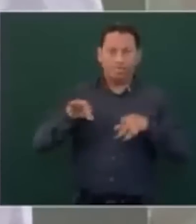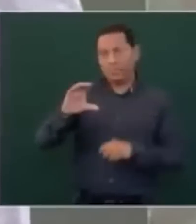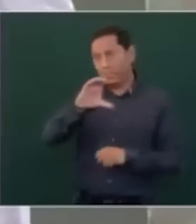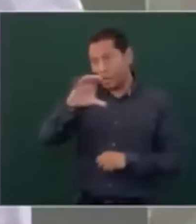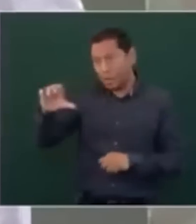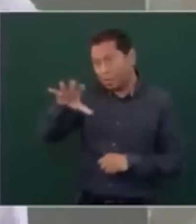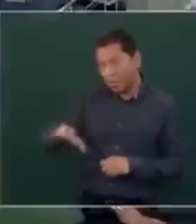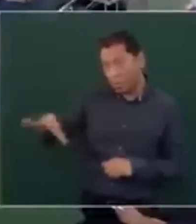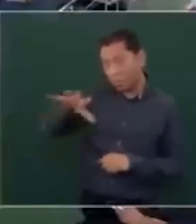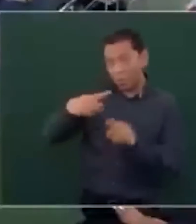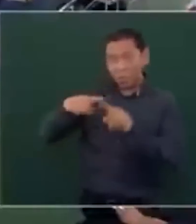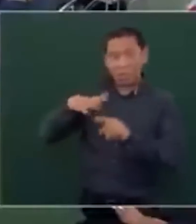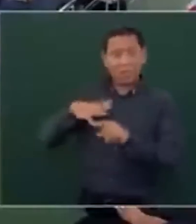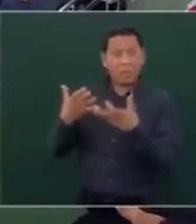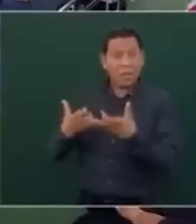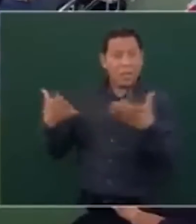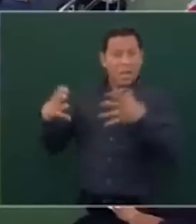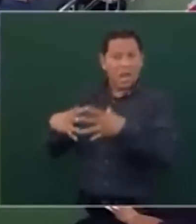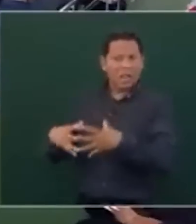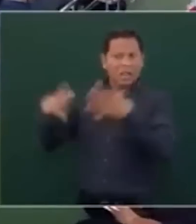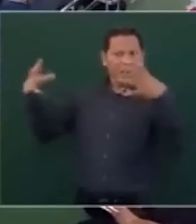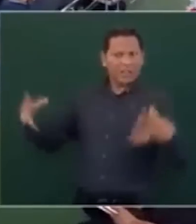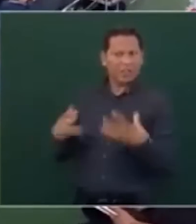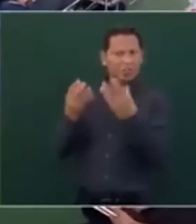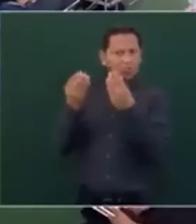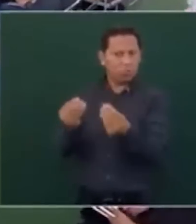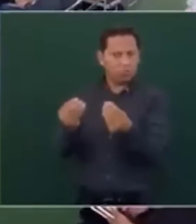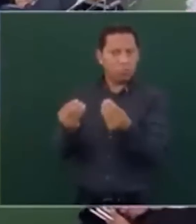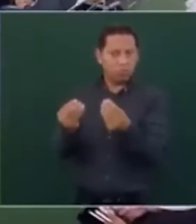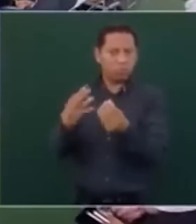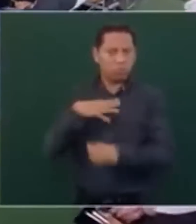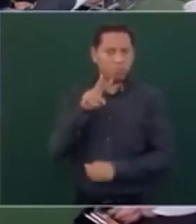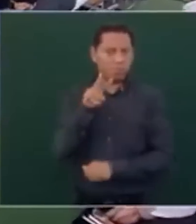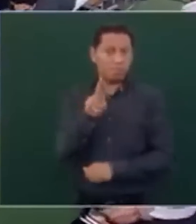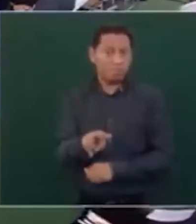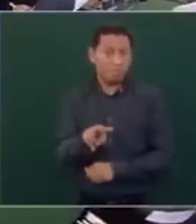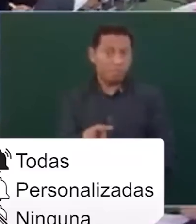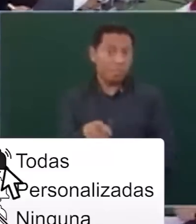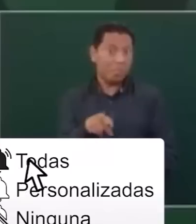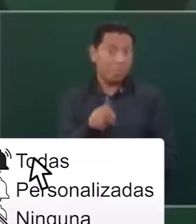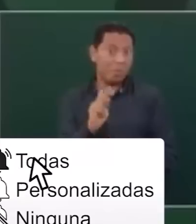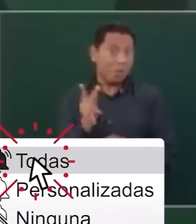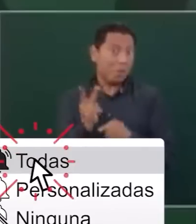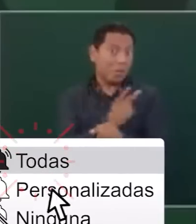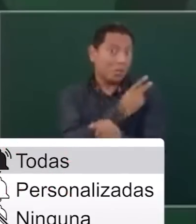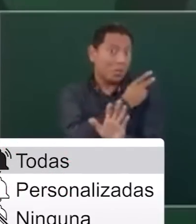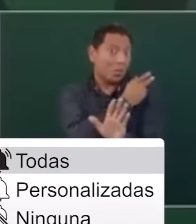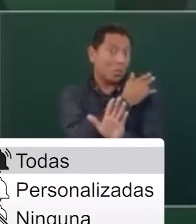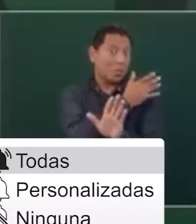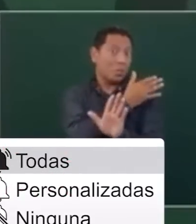que tienen grandes extensiones de terrenos, ejidatarios latifundistas.